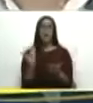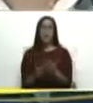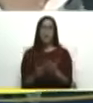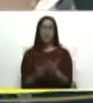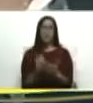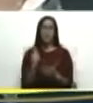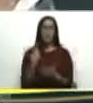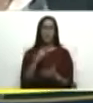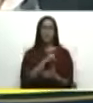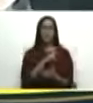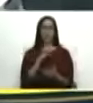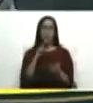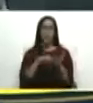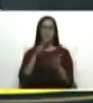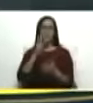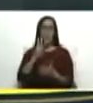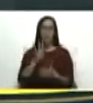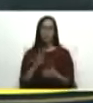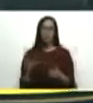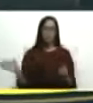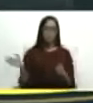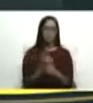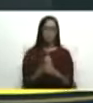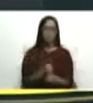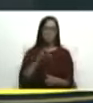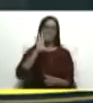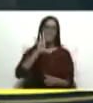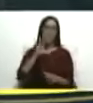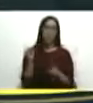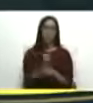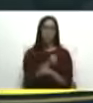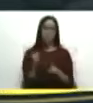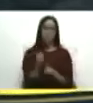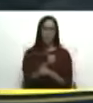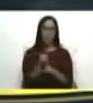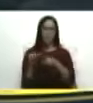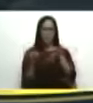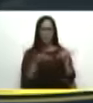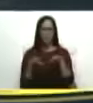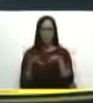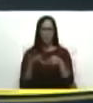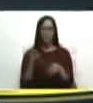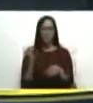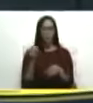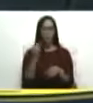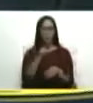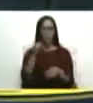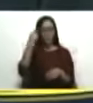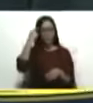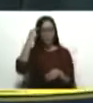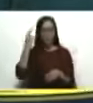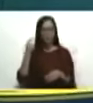2024, desmantelamos 5 grandes conspiraciones. Como ustedes saben y sabe el país,